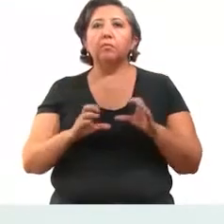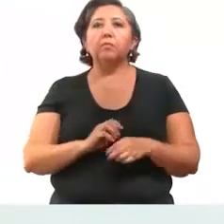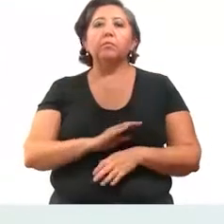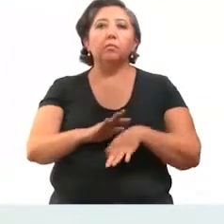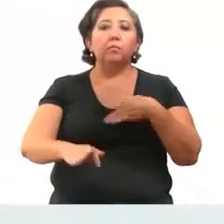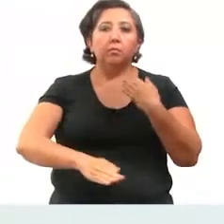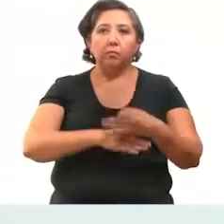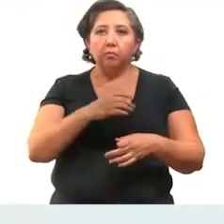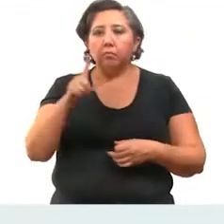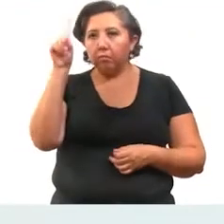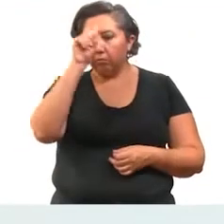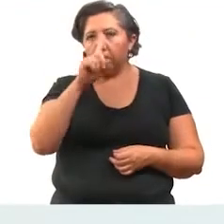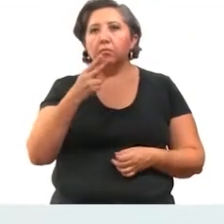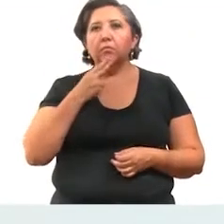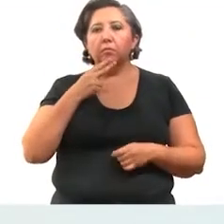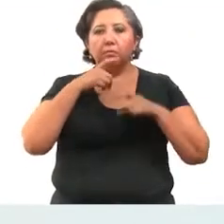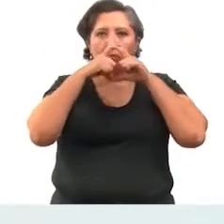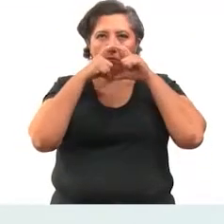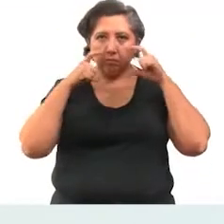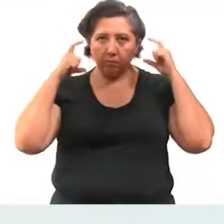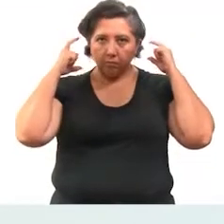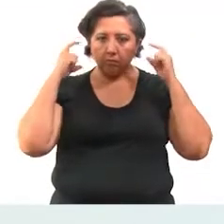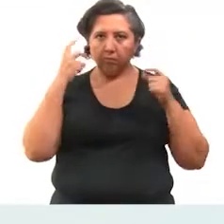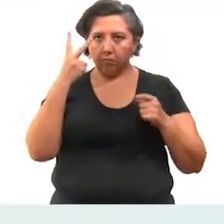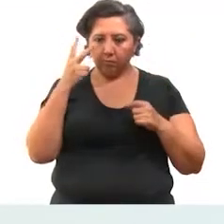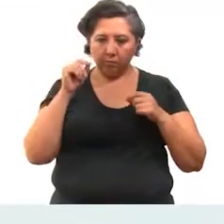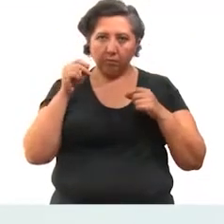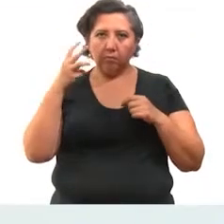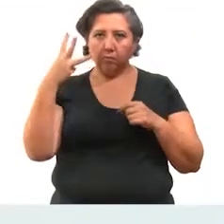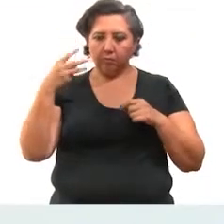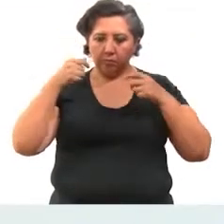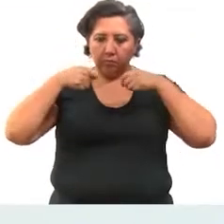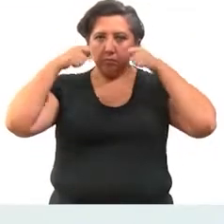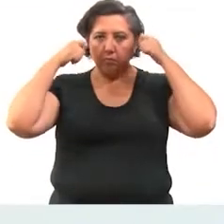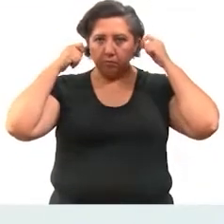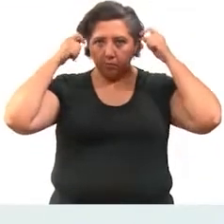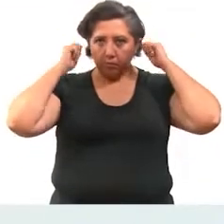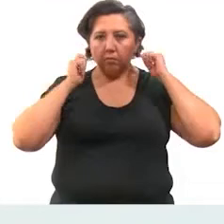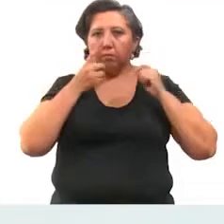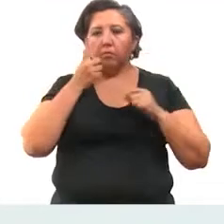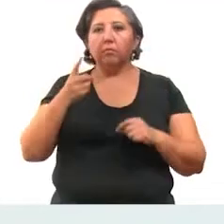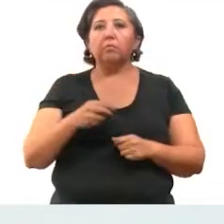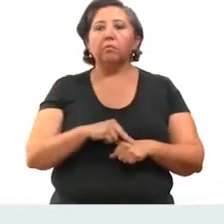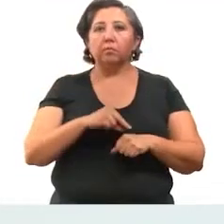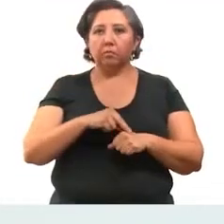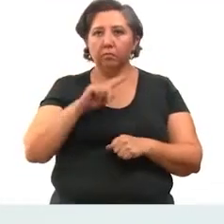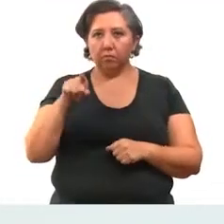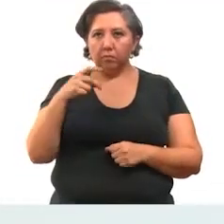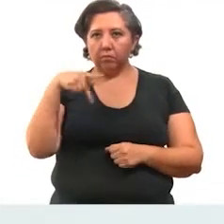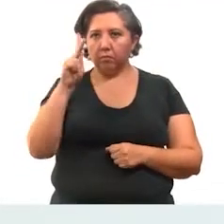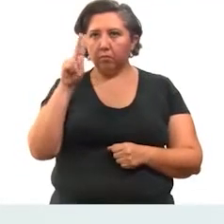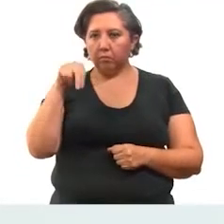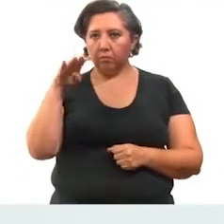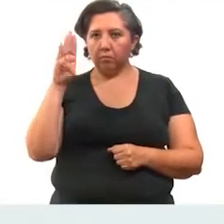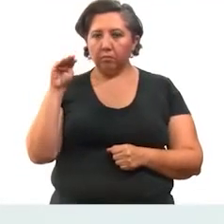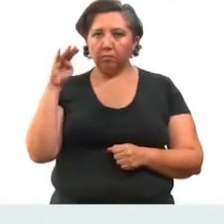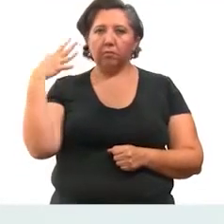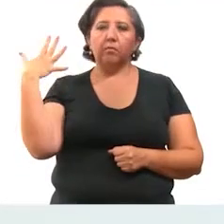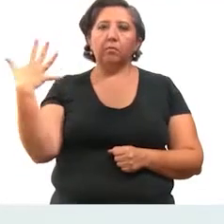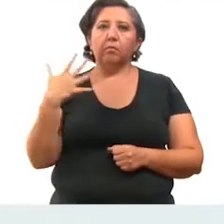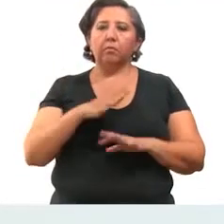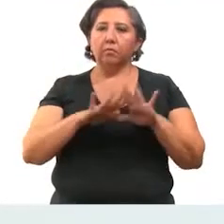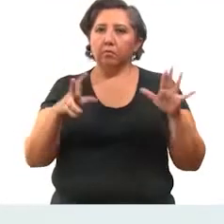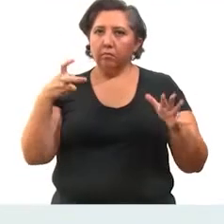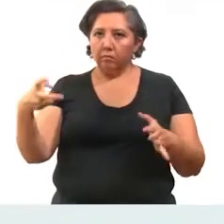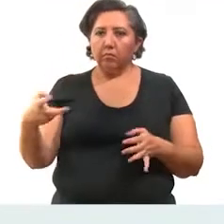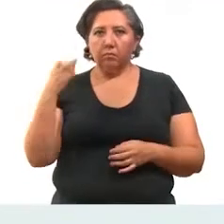entre todos se sugiere el uso de cubrebocas de 2 capas, tricapa, o de uso grado médico como es el KN95,